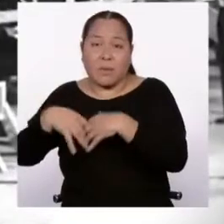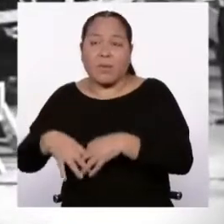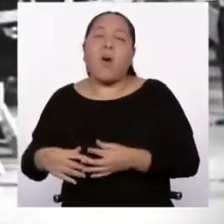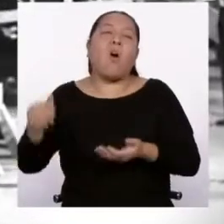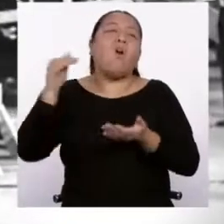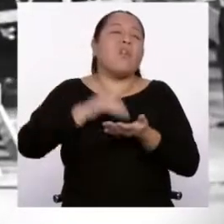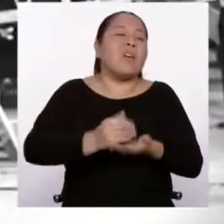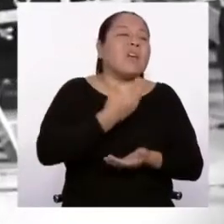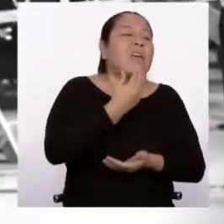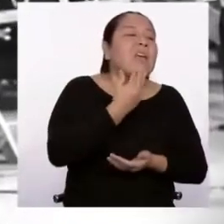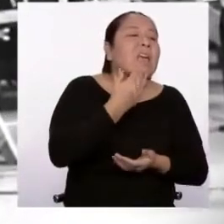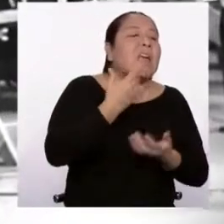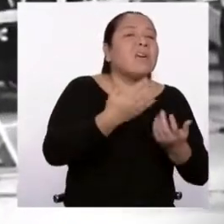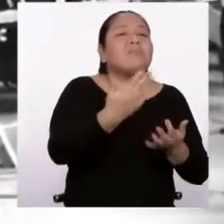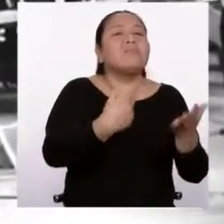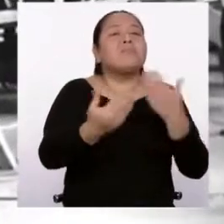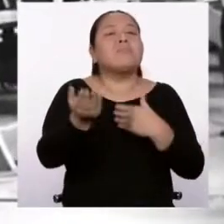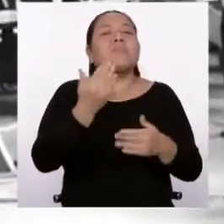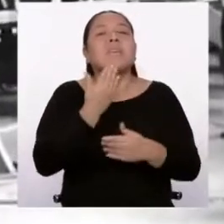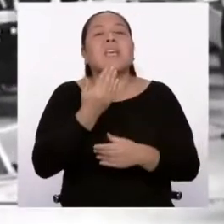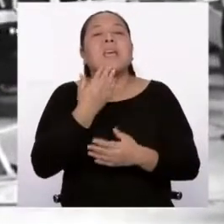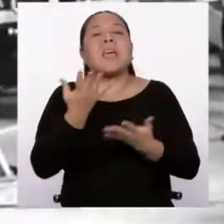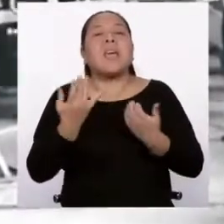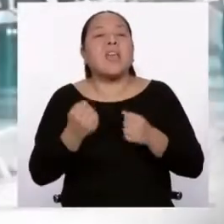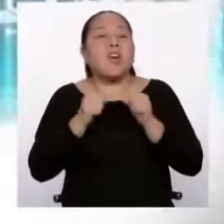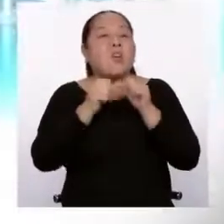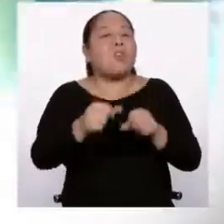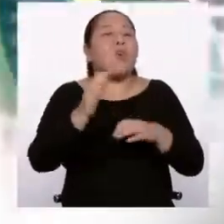el proceso de convocatoria para los proyectos.